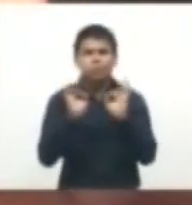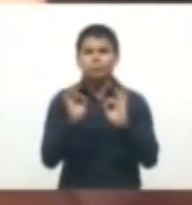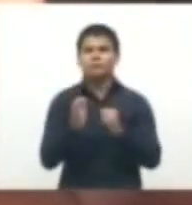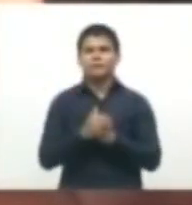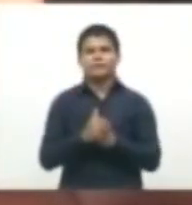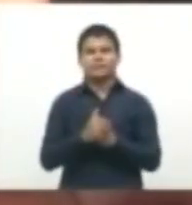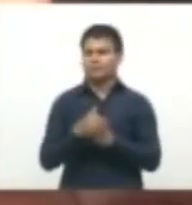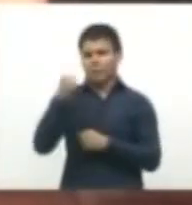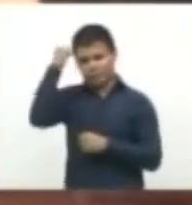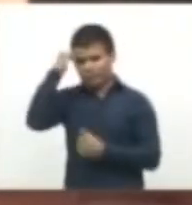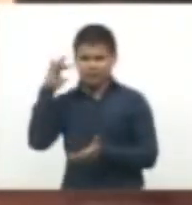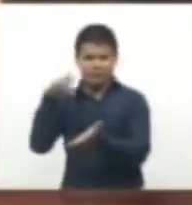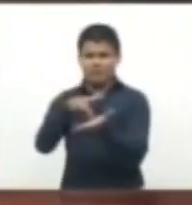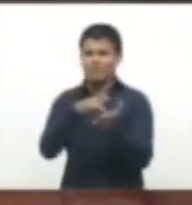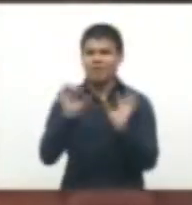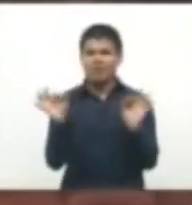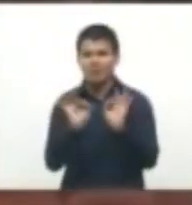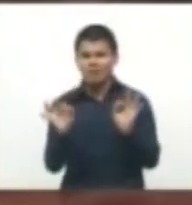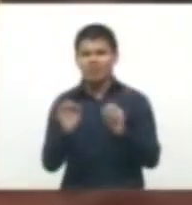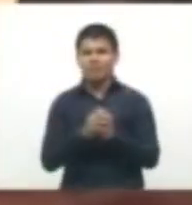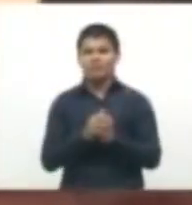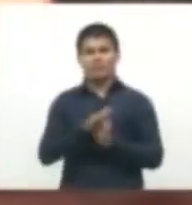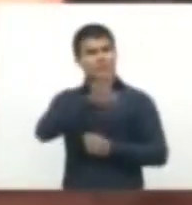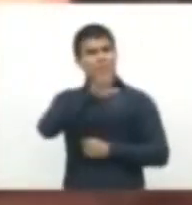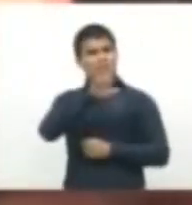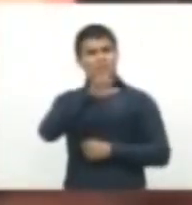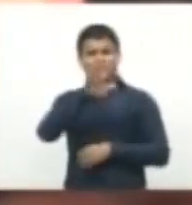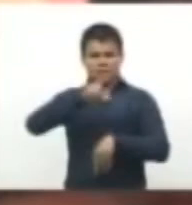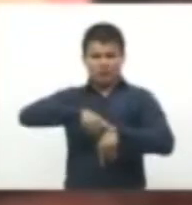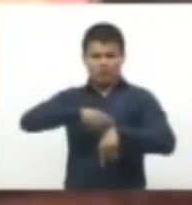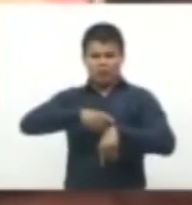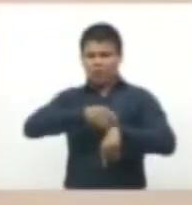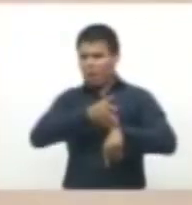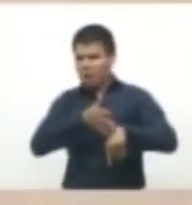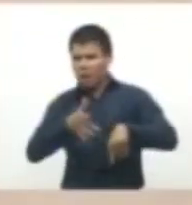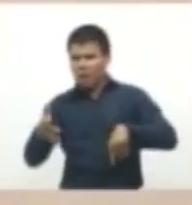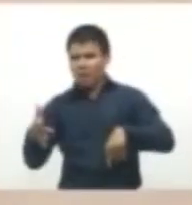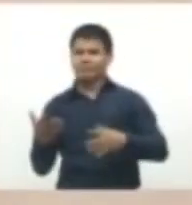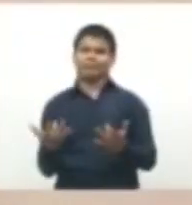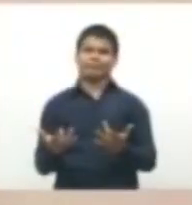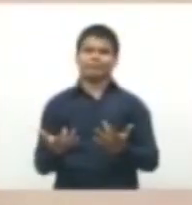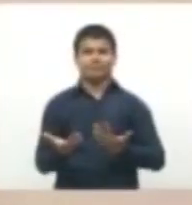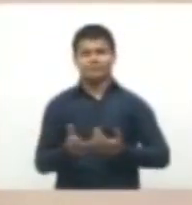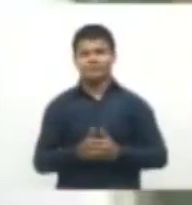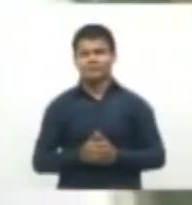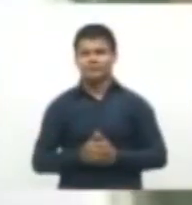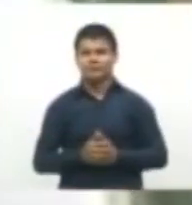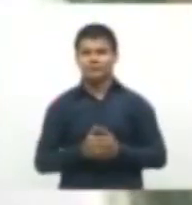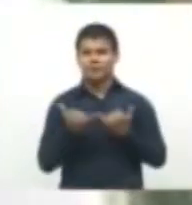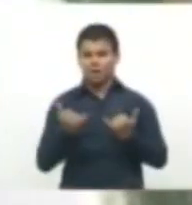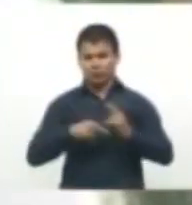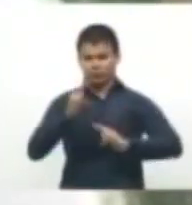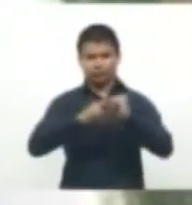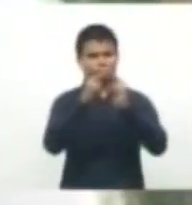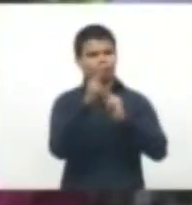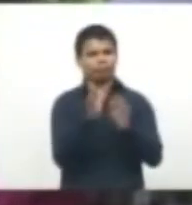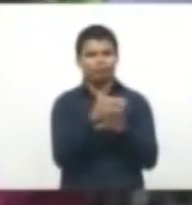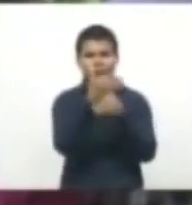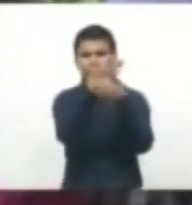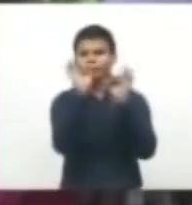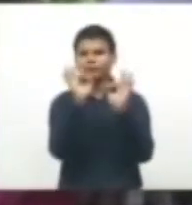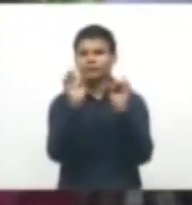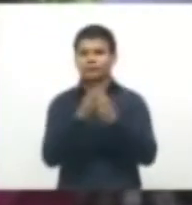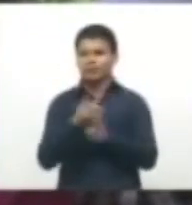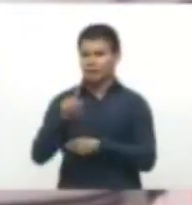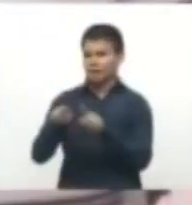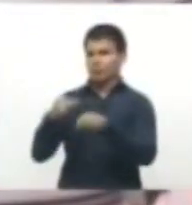falta de profesores, incluso son 5 horas a la semana que perdemos porque nos faltan profesores. A la falta de inversiones en infraestructura y dotación, también se suma el